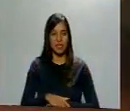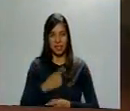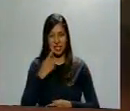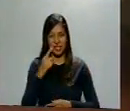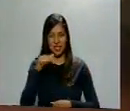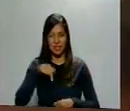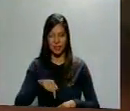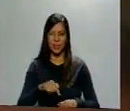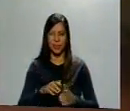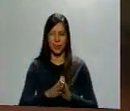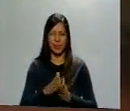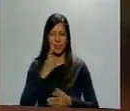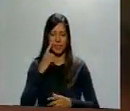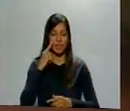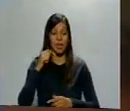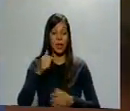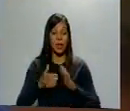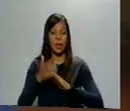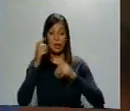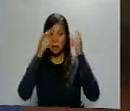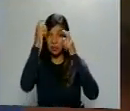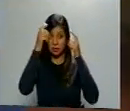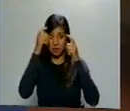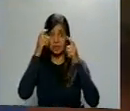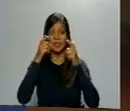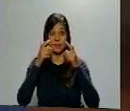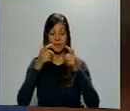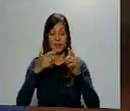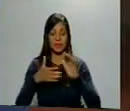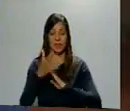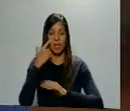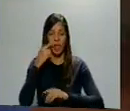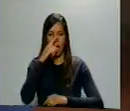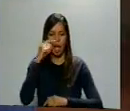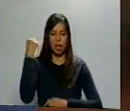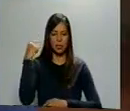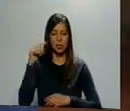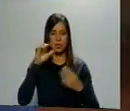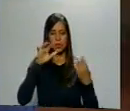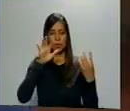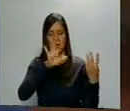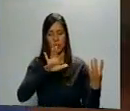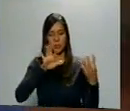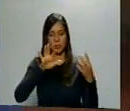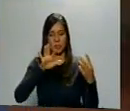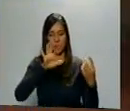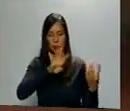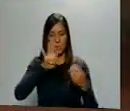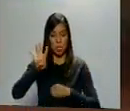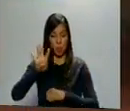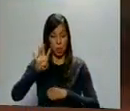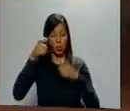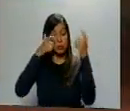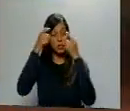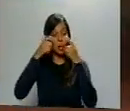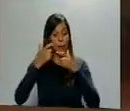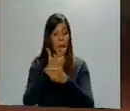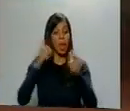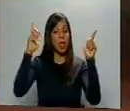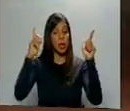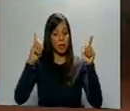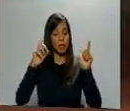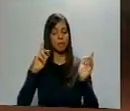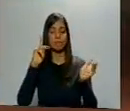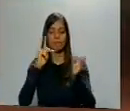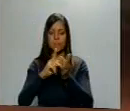él sale de la cárcel en el año 94 y comienza su recorrido por el país,